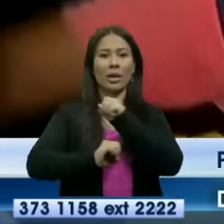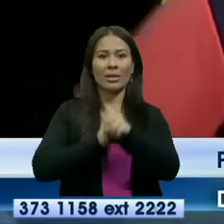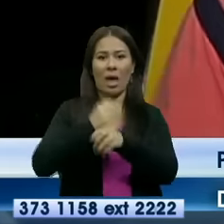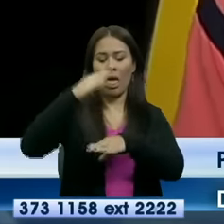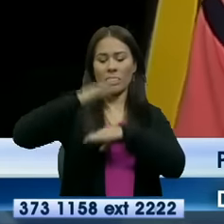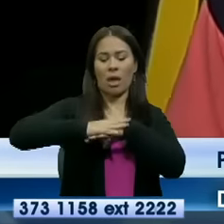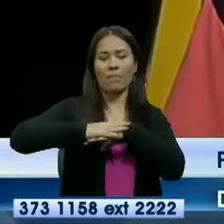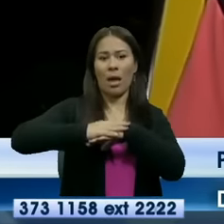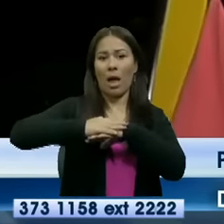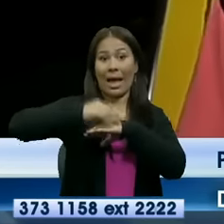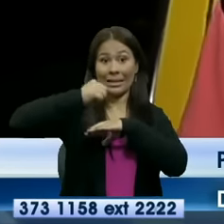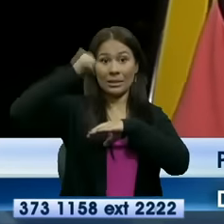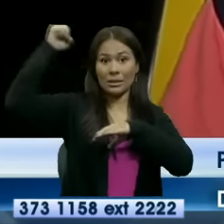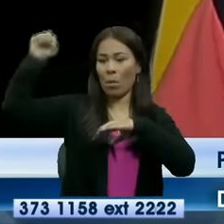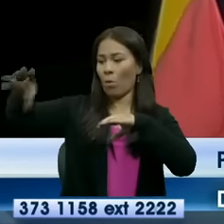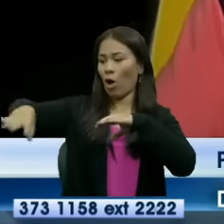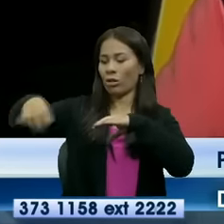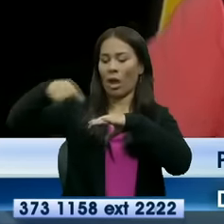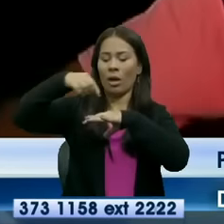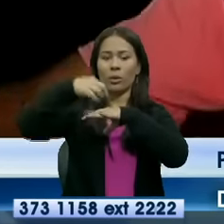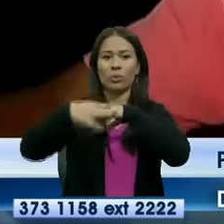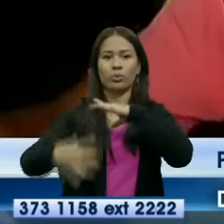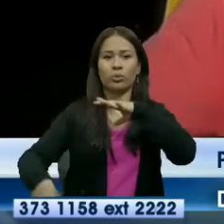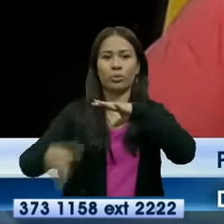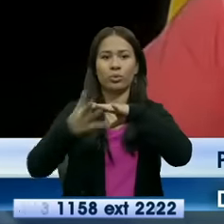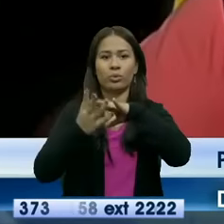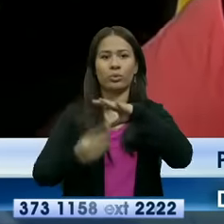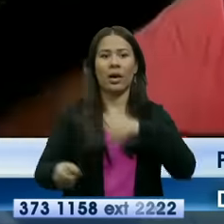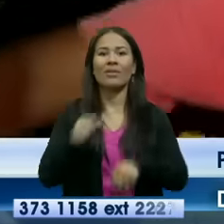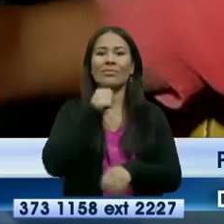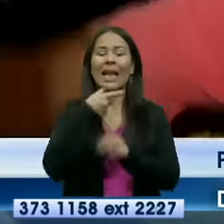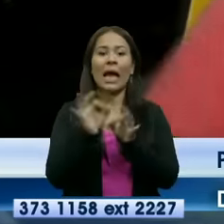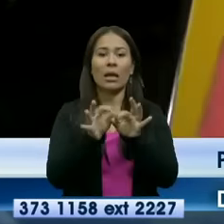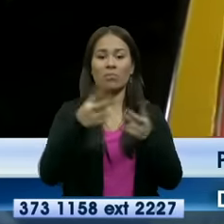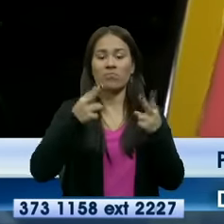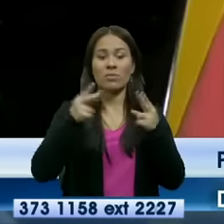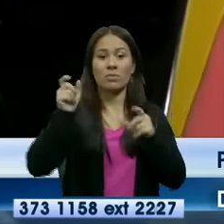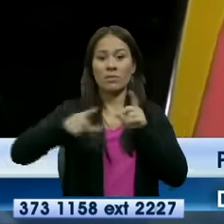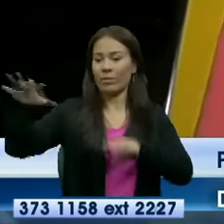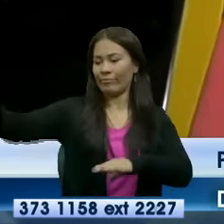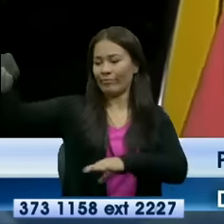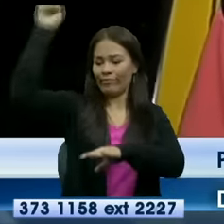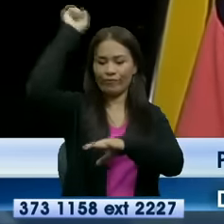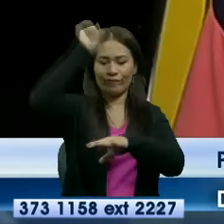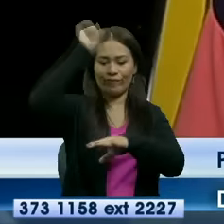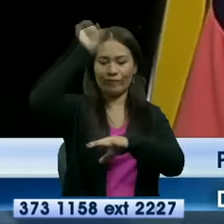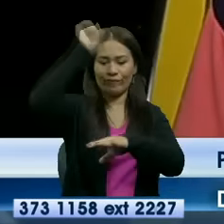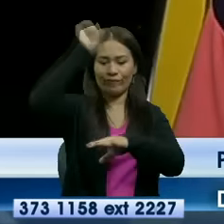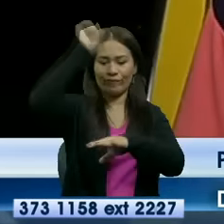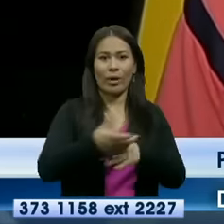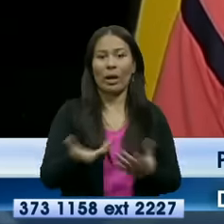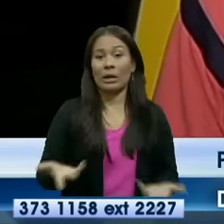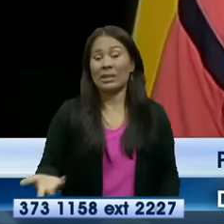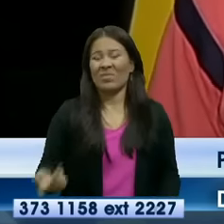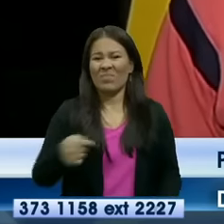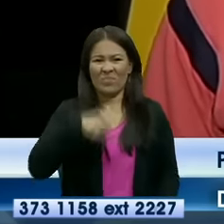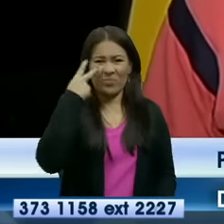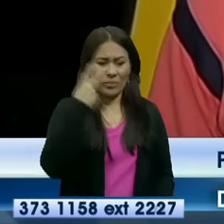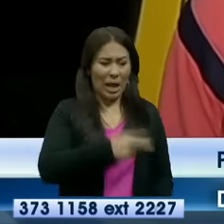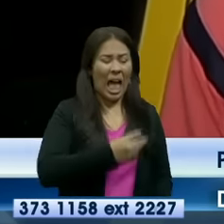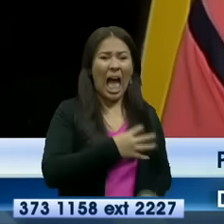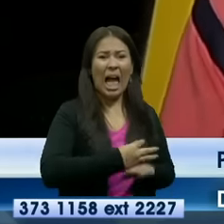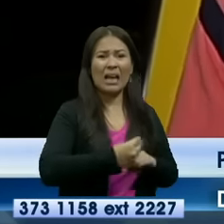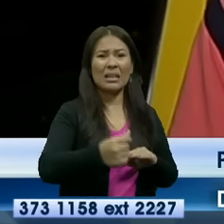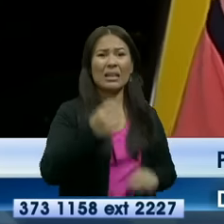acá botada a veces. O a veces la gente de aquí mismo la pone ahí. Pero vemos que emana agua durante las 24